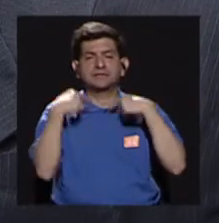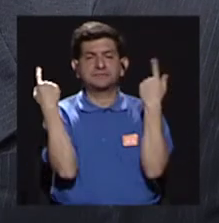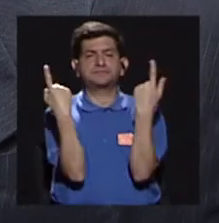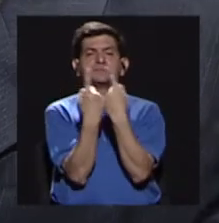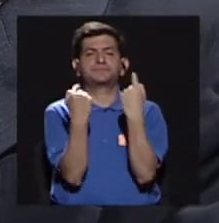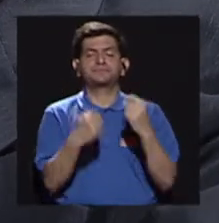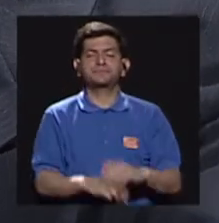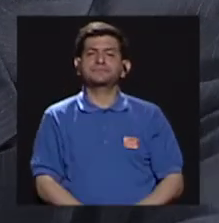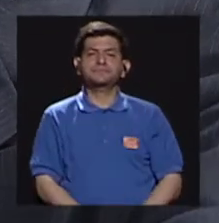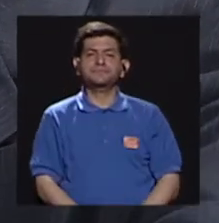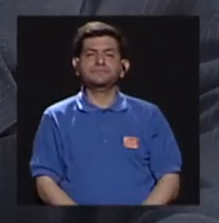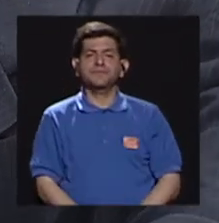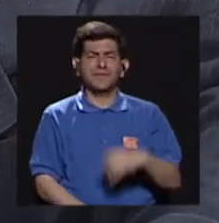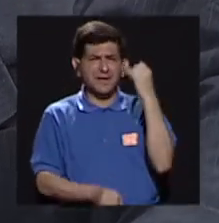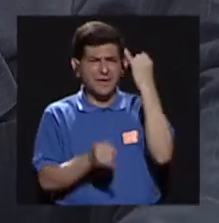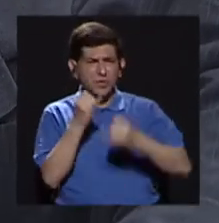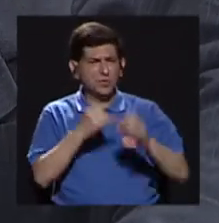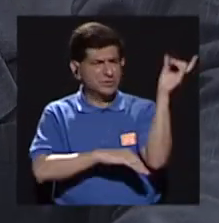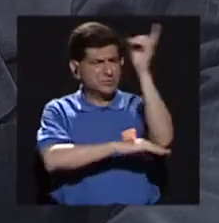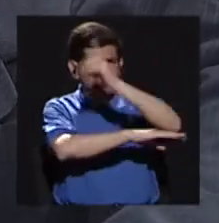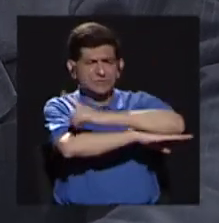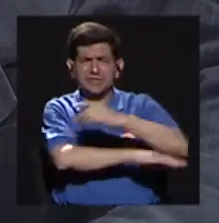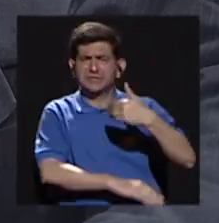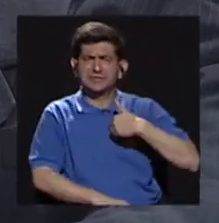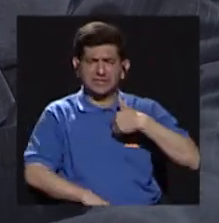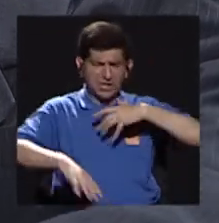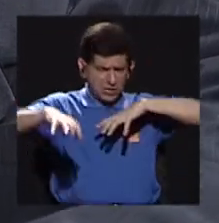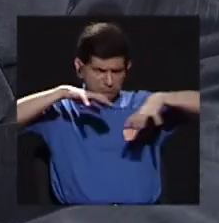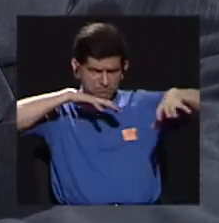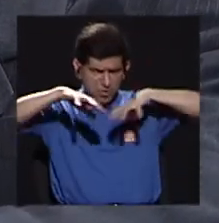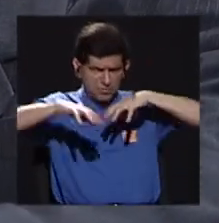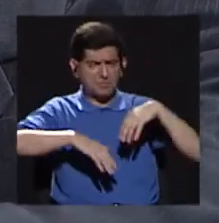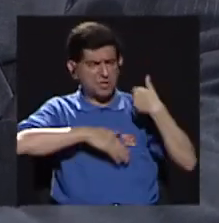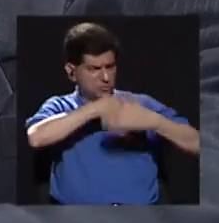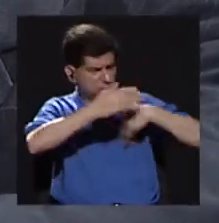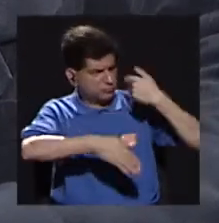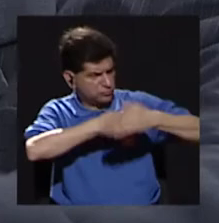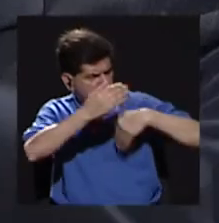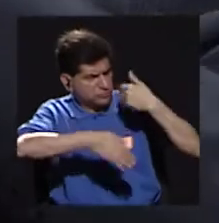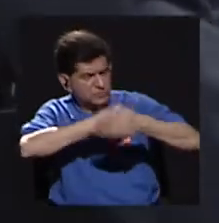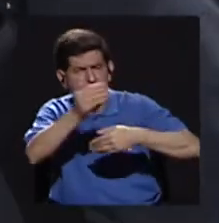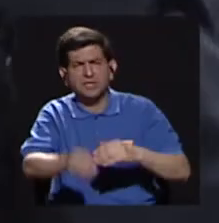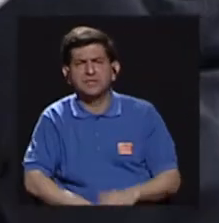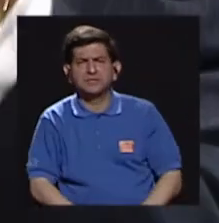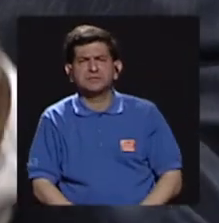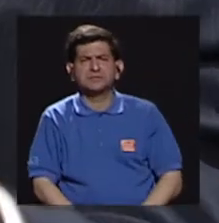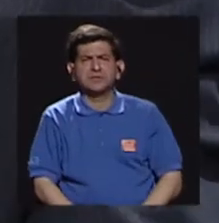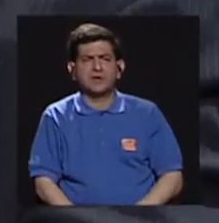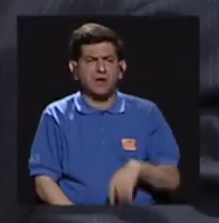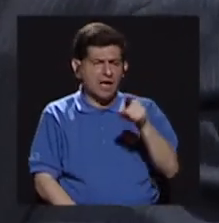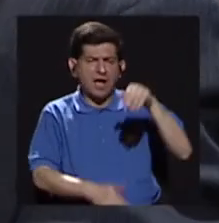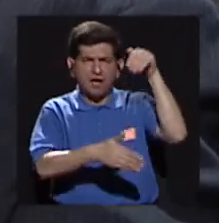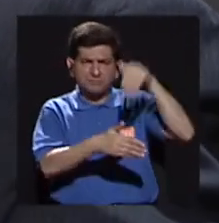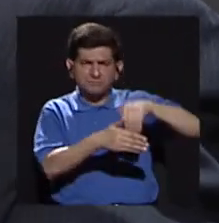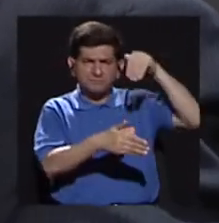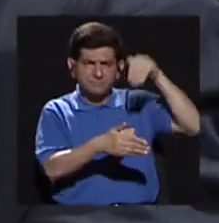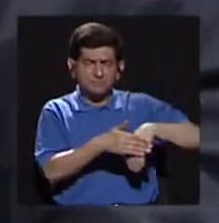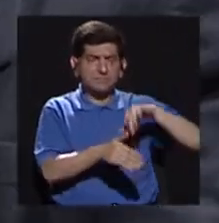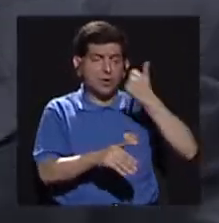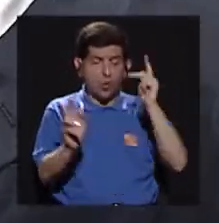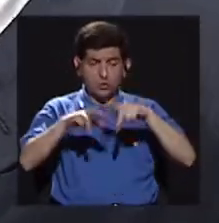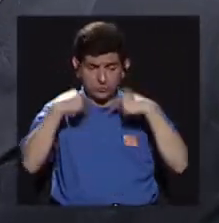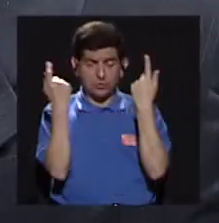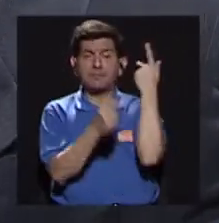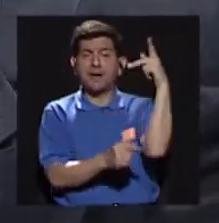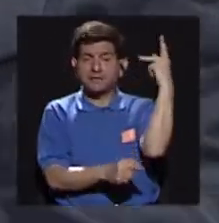entonces en los últimos días hay un movimiento encaminado a inscribir otro partido